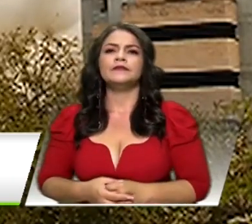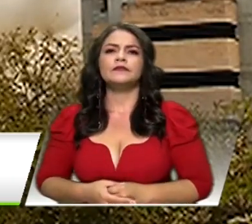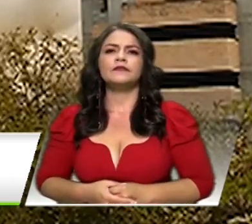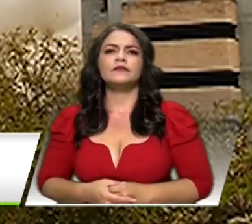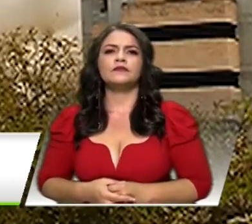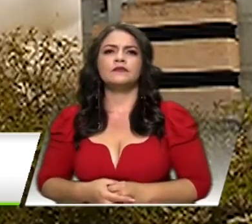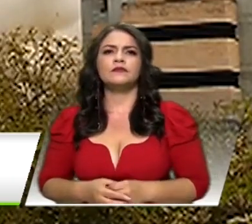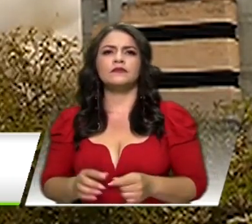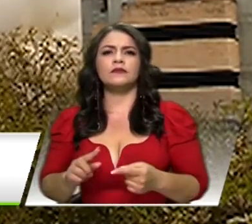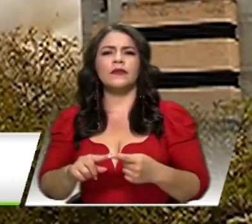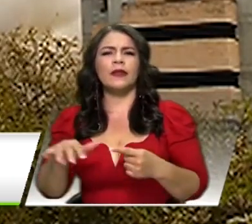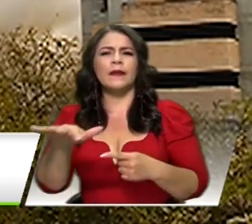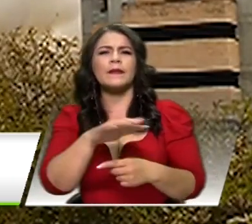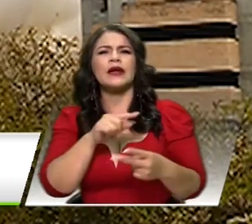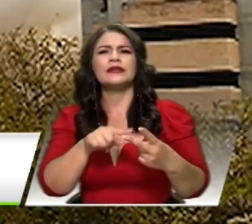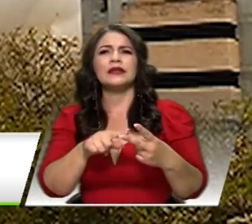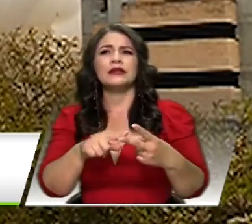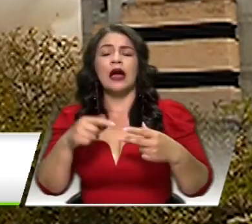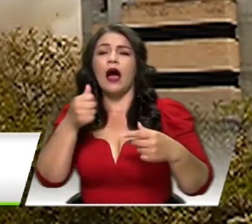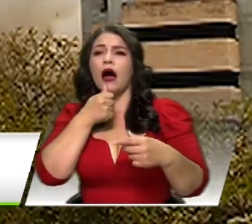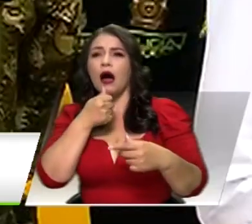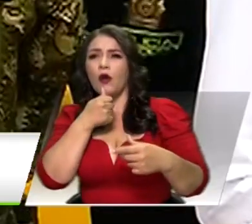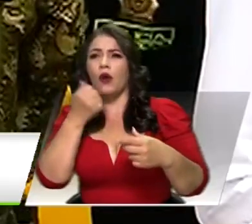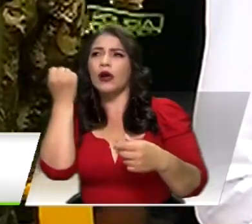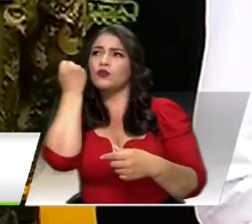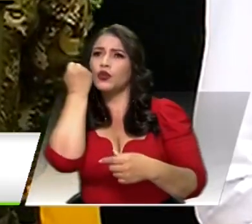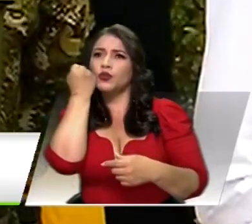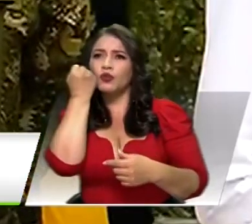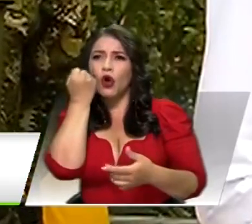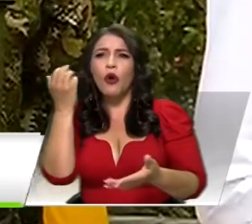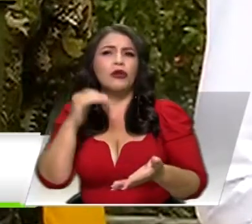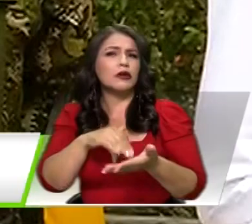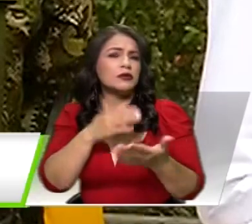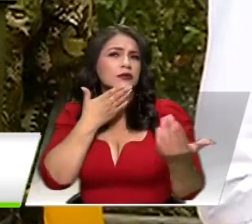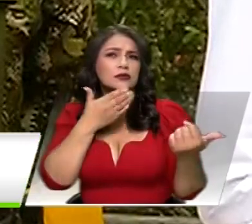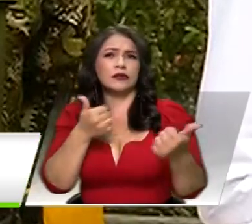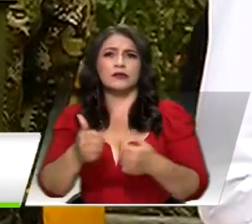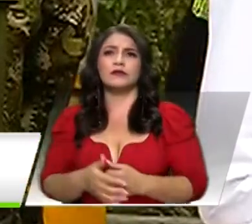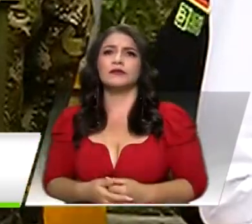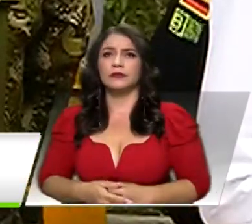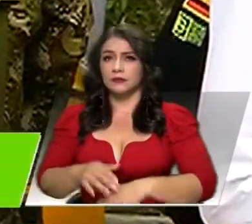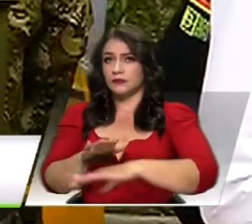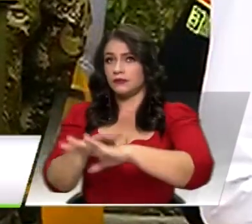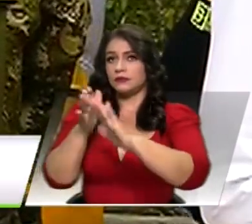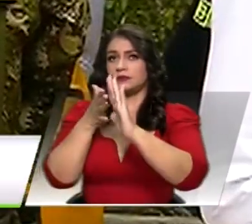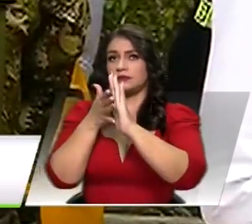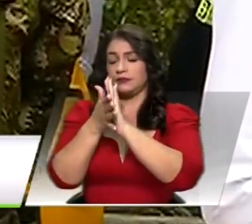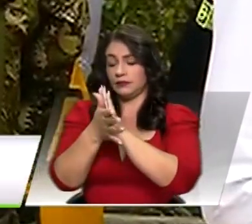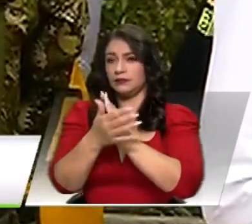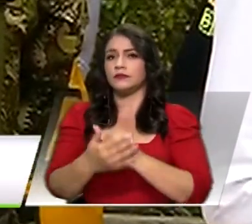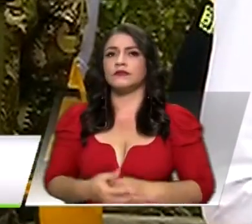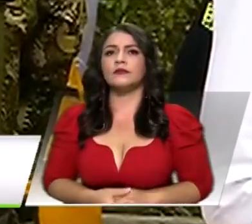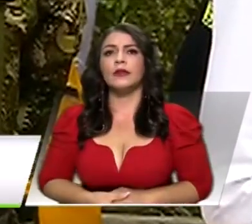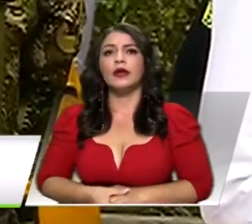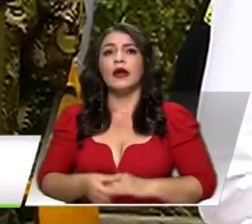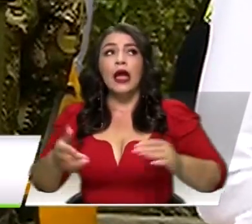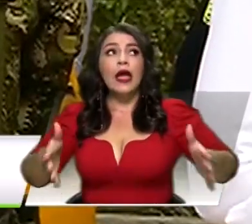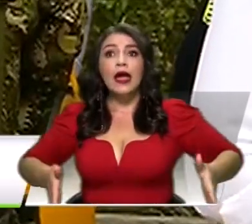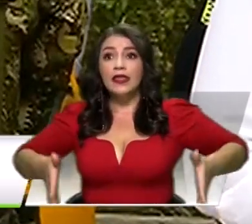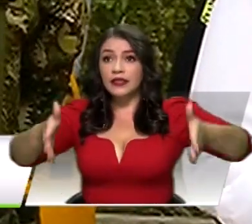orden de reconectar también los servicios de agua y gas. Decirles que ya desde la primera inspección que se realizó a la